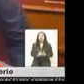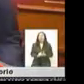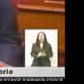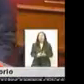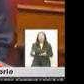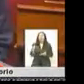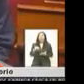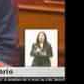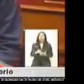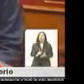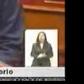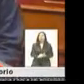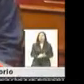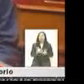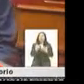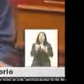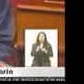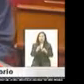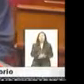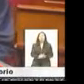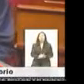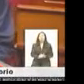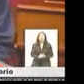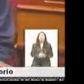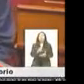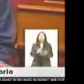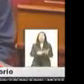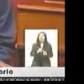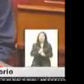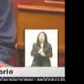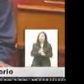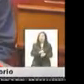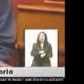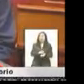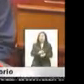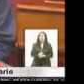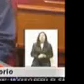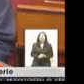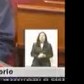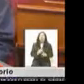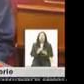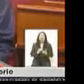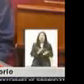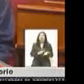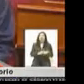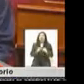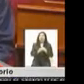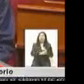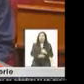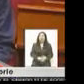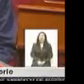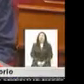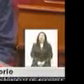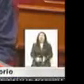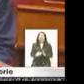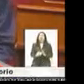los alcances de la clasificación de la información que se trabaja en el Consejo de Seguridad y Defensa Nacional. Por tanto,